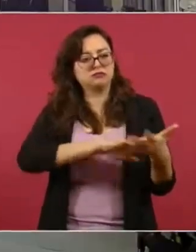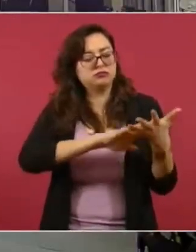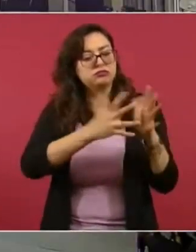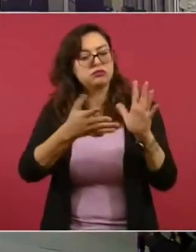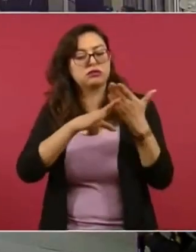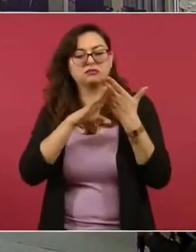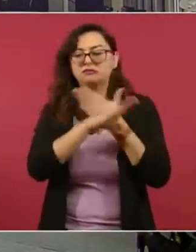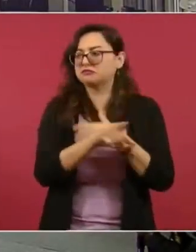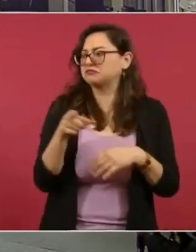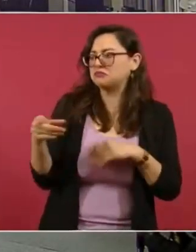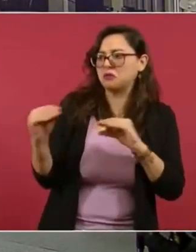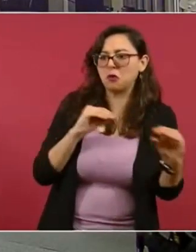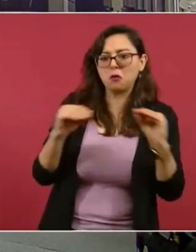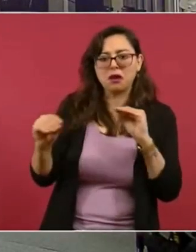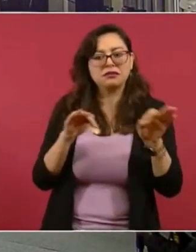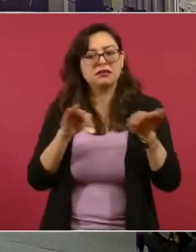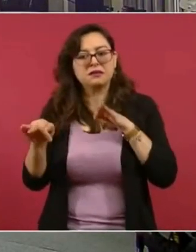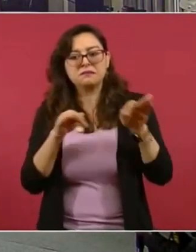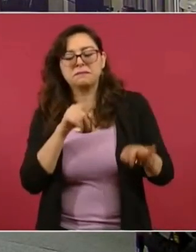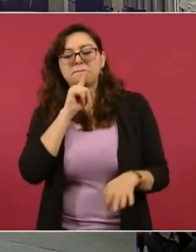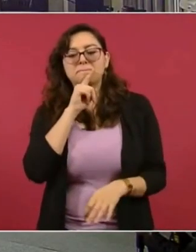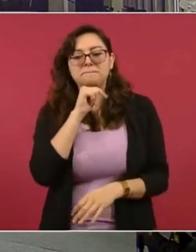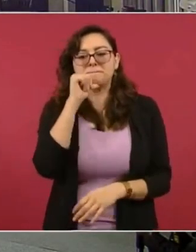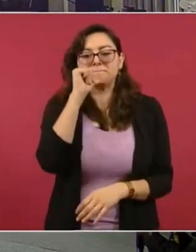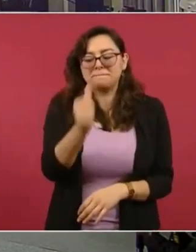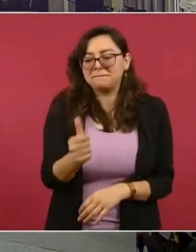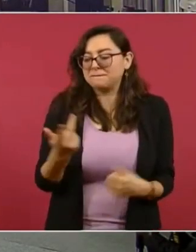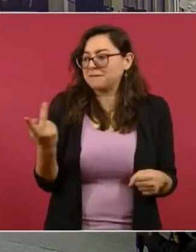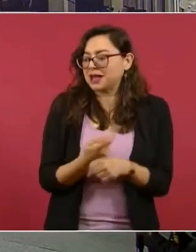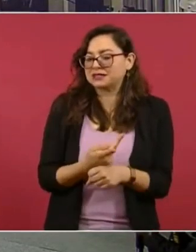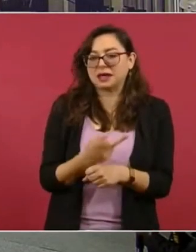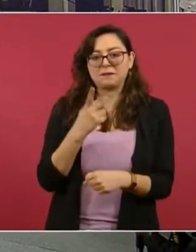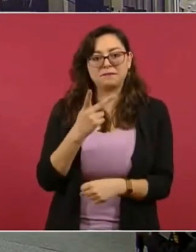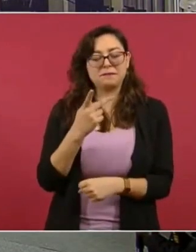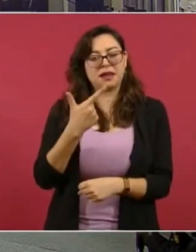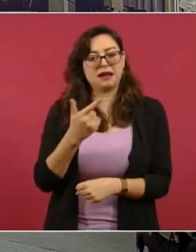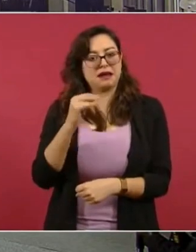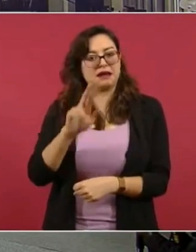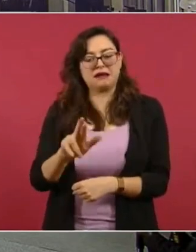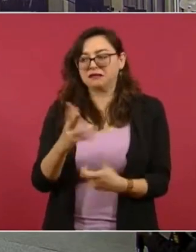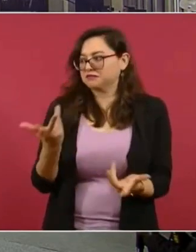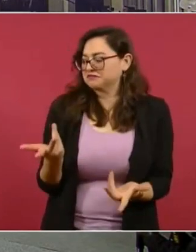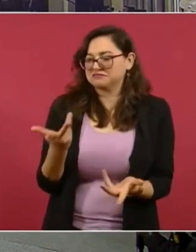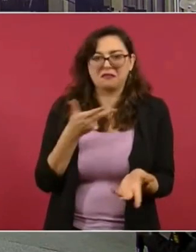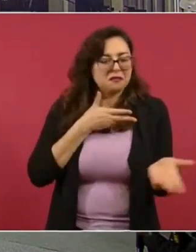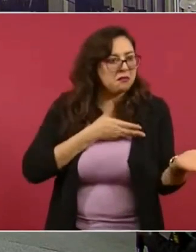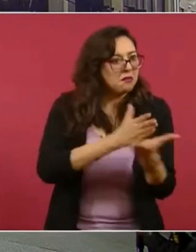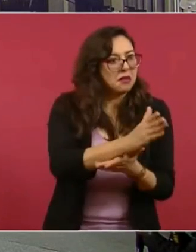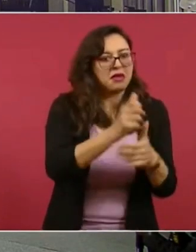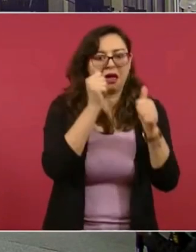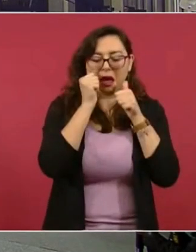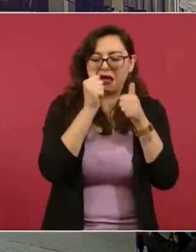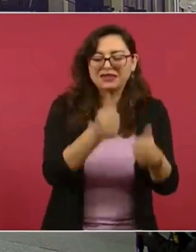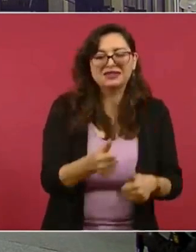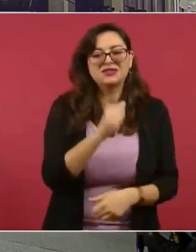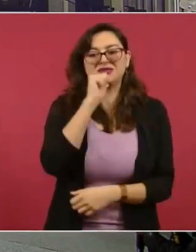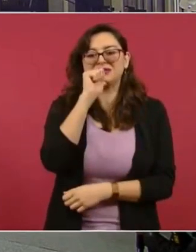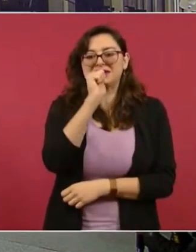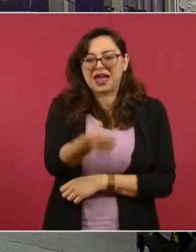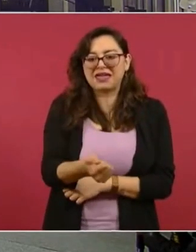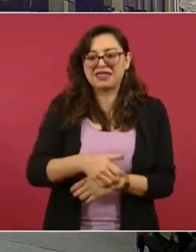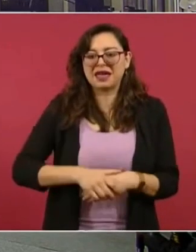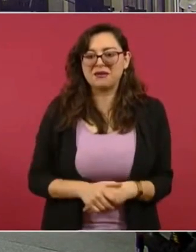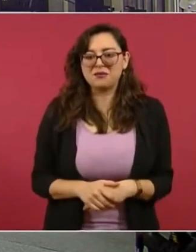Por qué como tal la PGR no interviene Por qué no hay acercamiento de la fgr con el resto